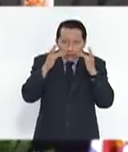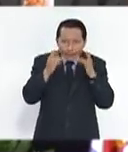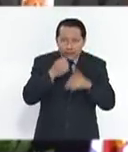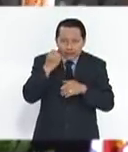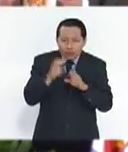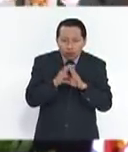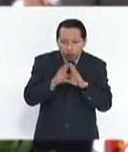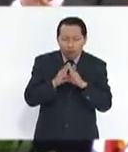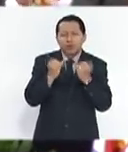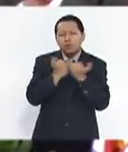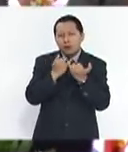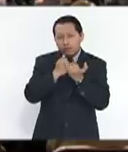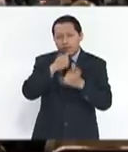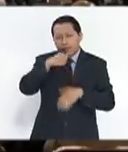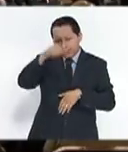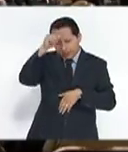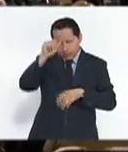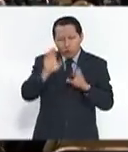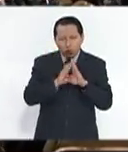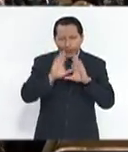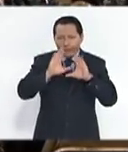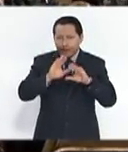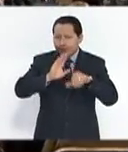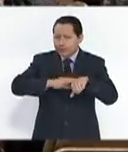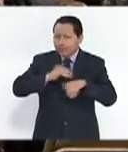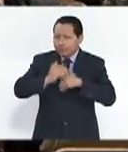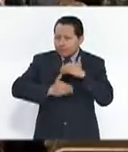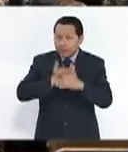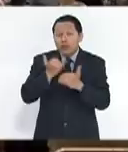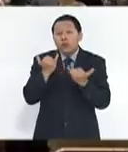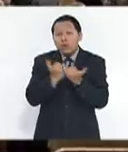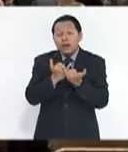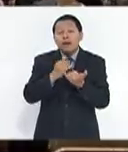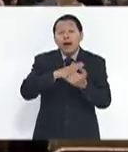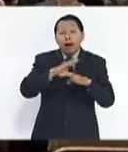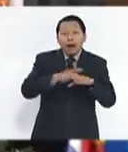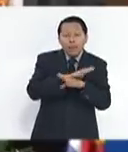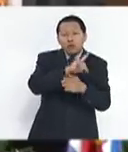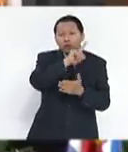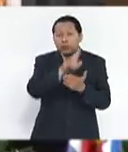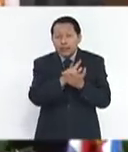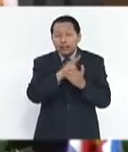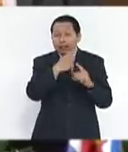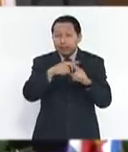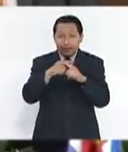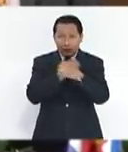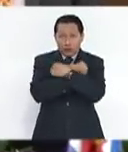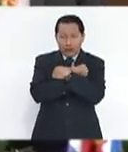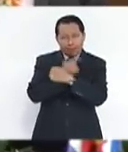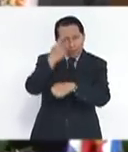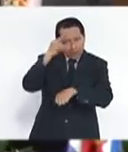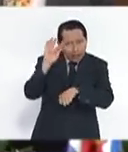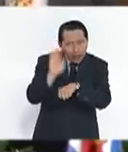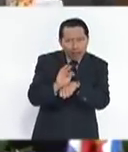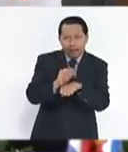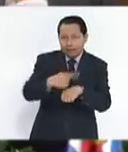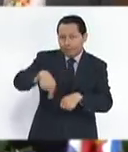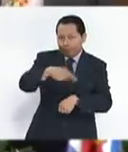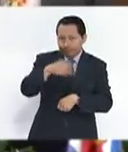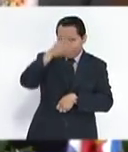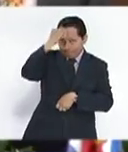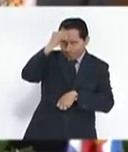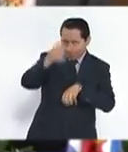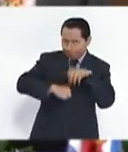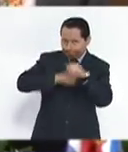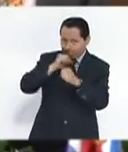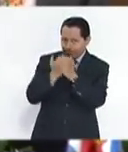al analfabetismo y los desafíos en la instrumentación de reformas educativas para garantizar la calidad en los aprendizajes. Por